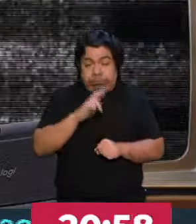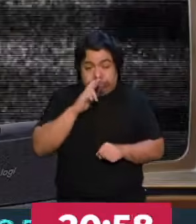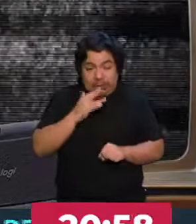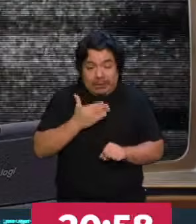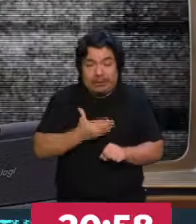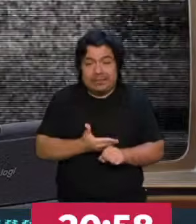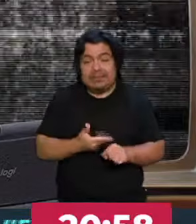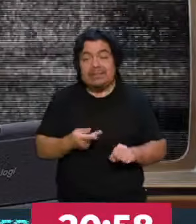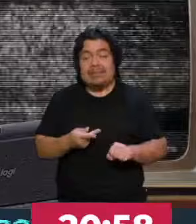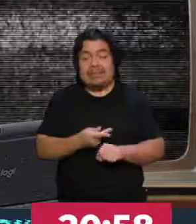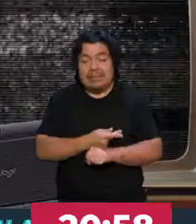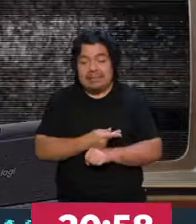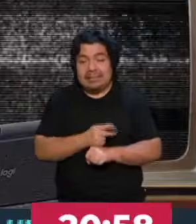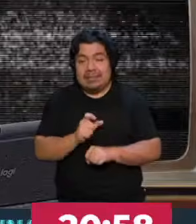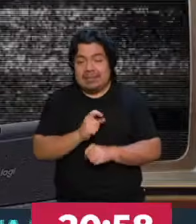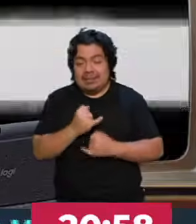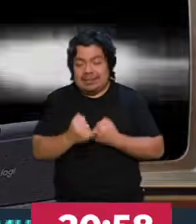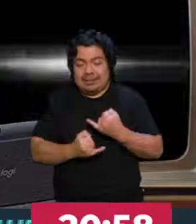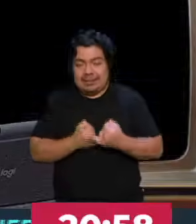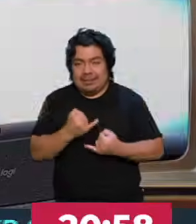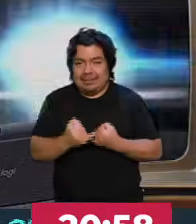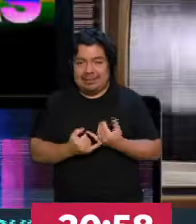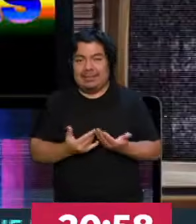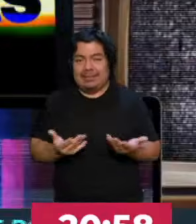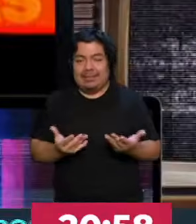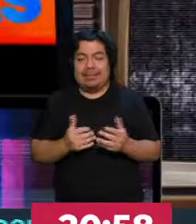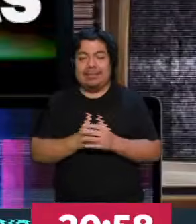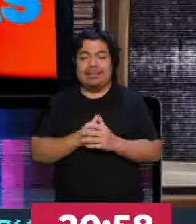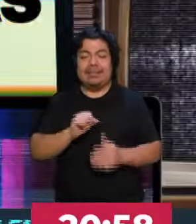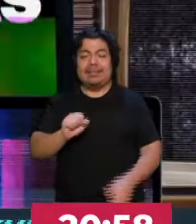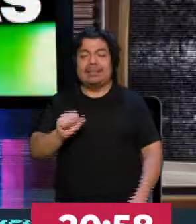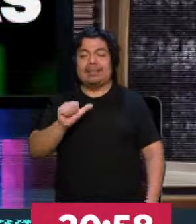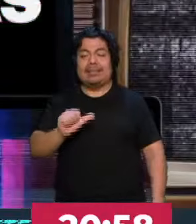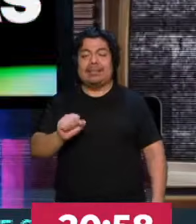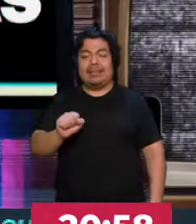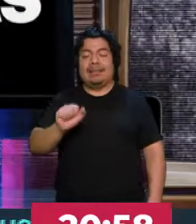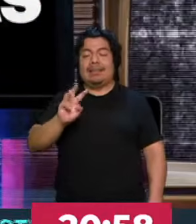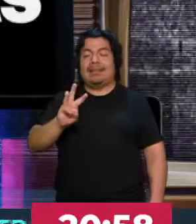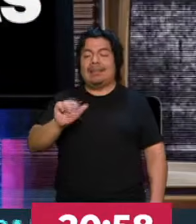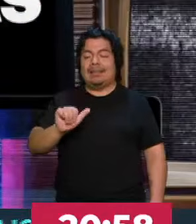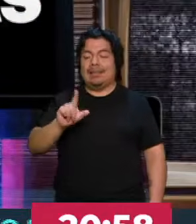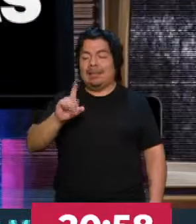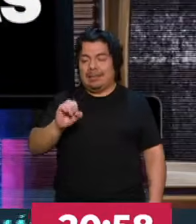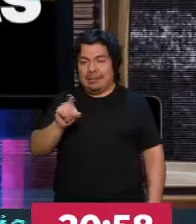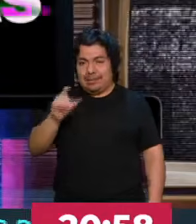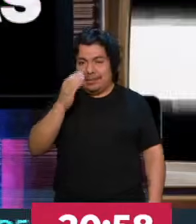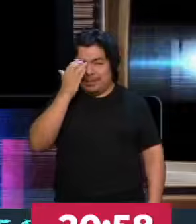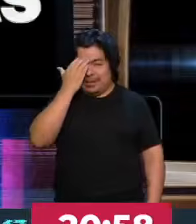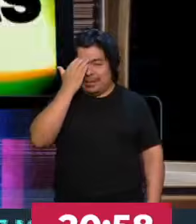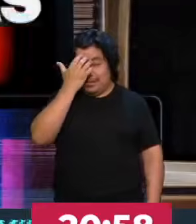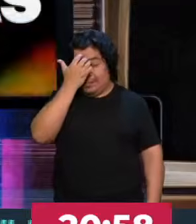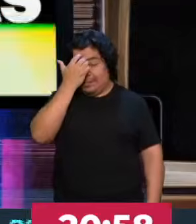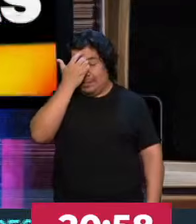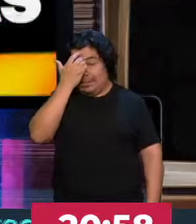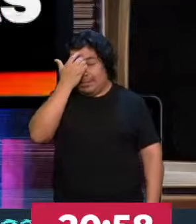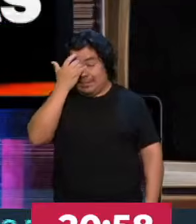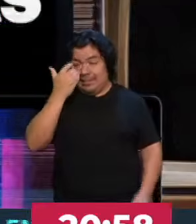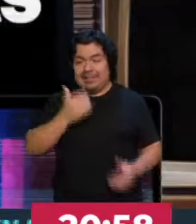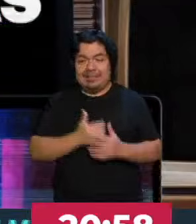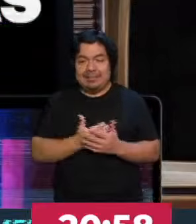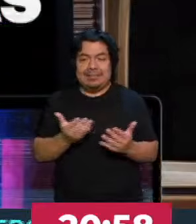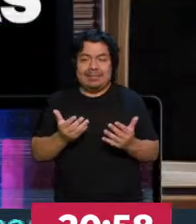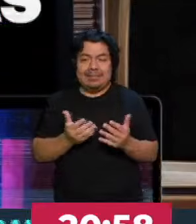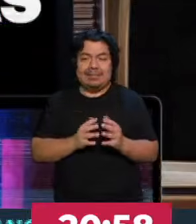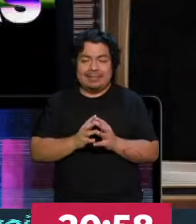pasar cuando llegue el juego. Claro, a ver, el cuento de Osvaldo Soriano, que yo quiero que todas y todos lean, no les